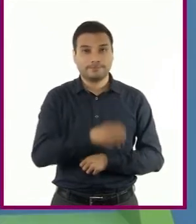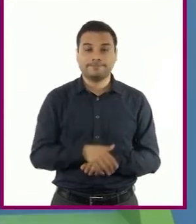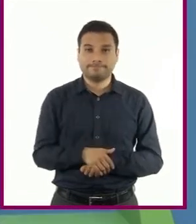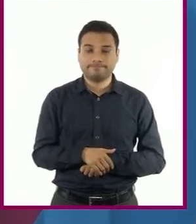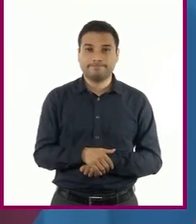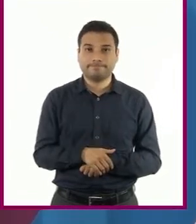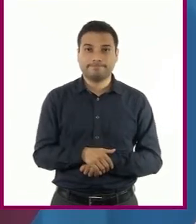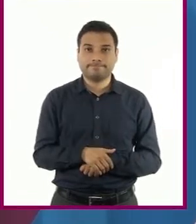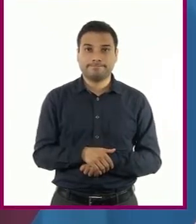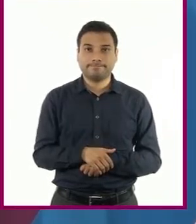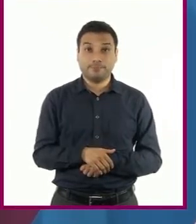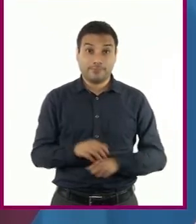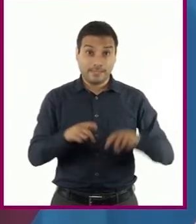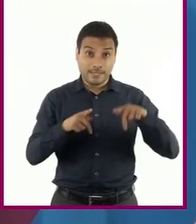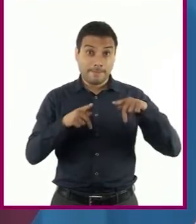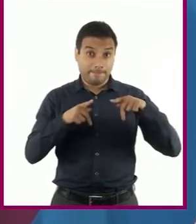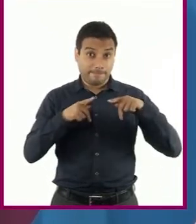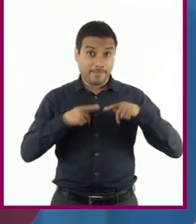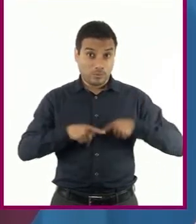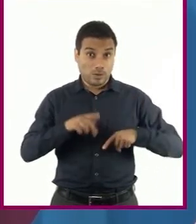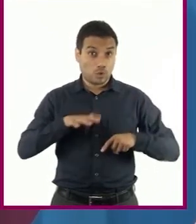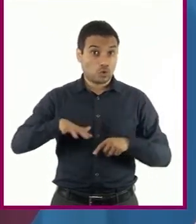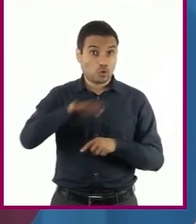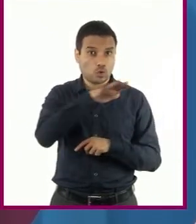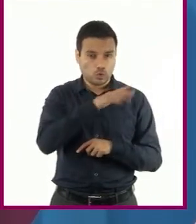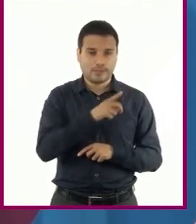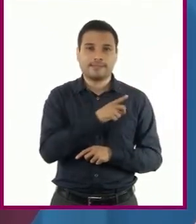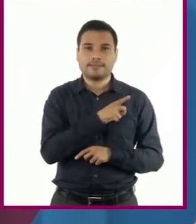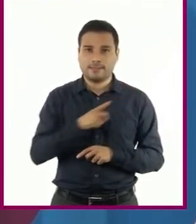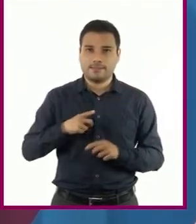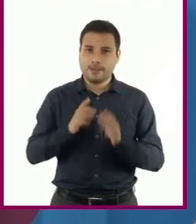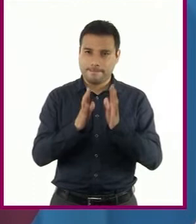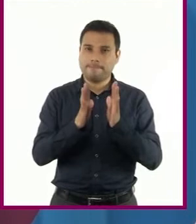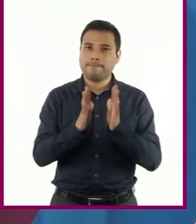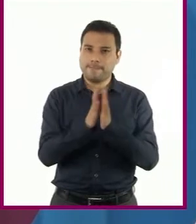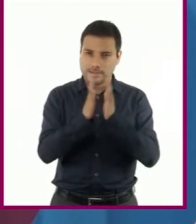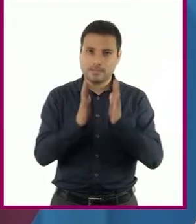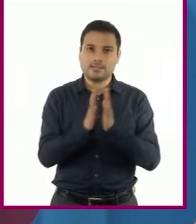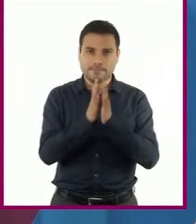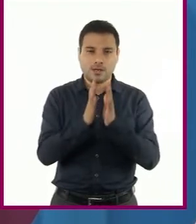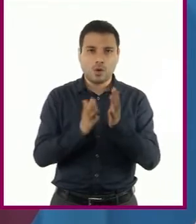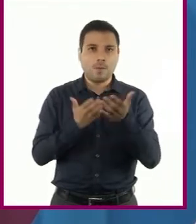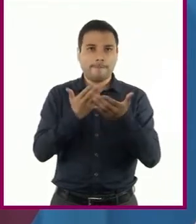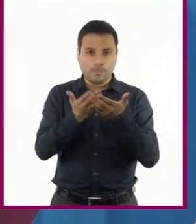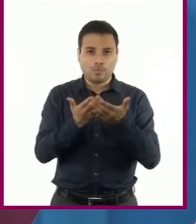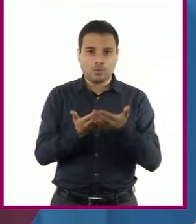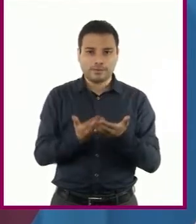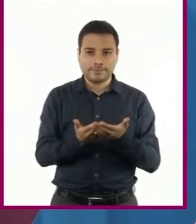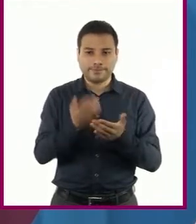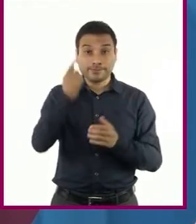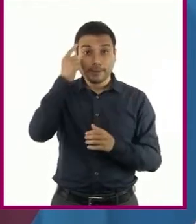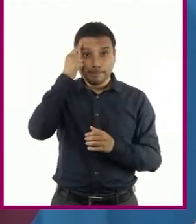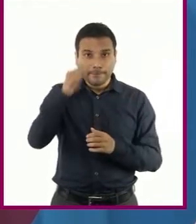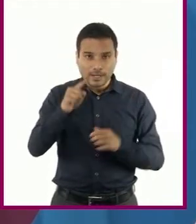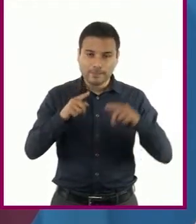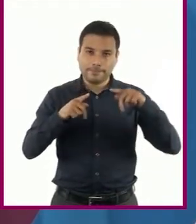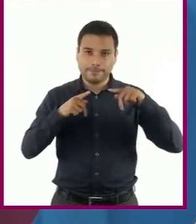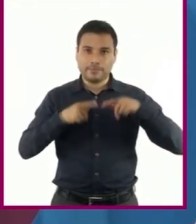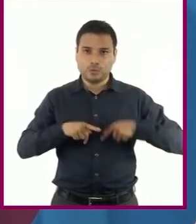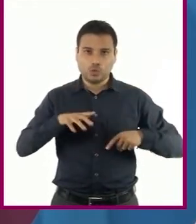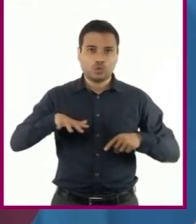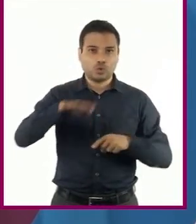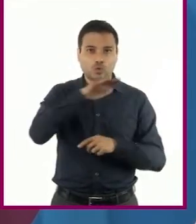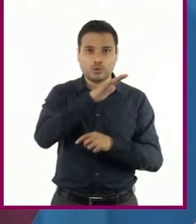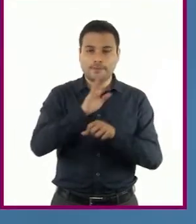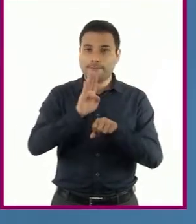Toda persona tiene la responsabilidad de participar en las iniciativas comunitarias para atender las necesidades colectivas que